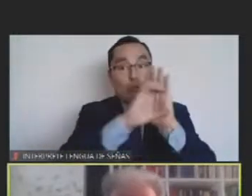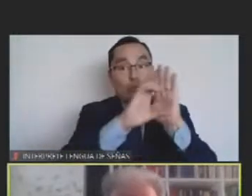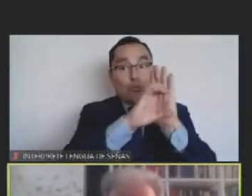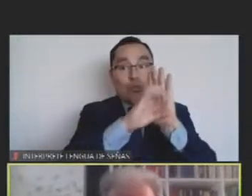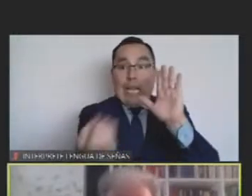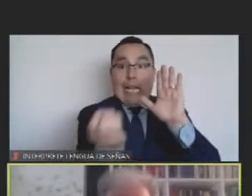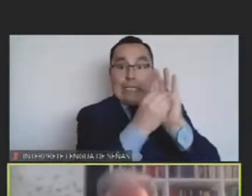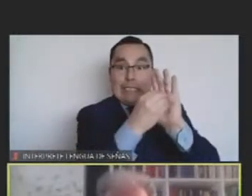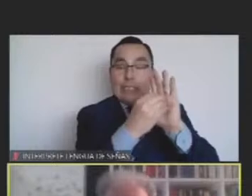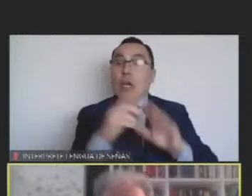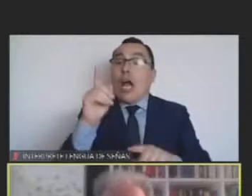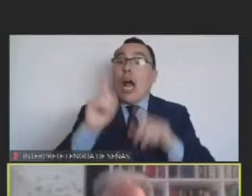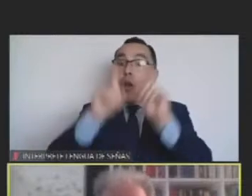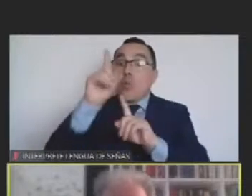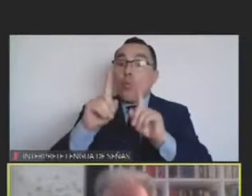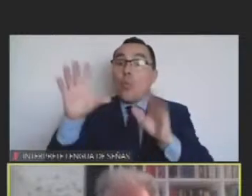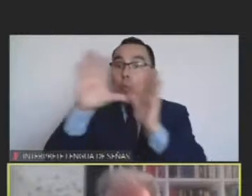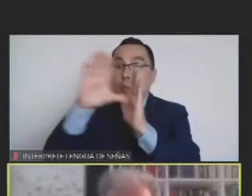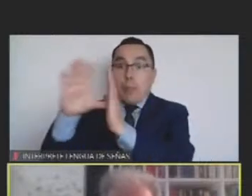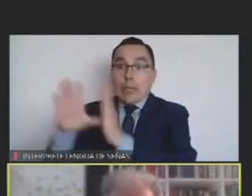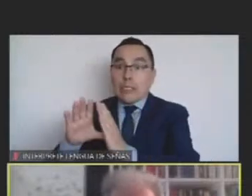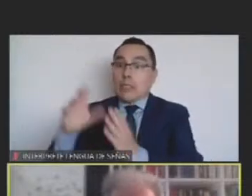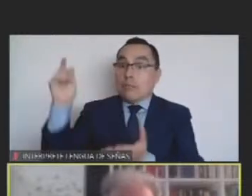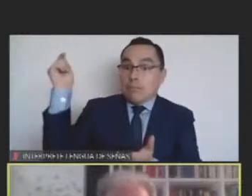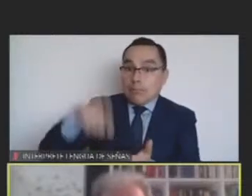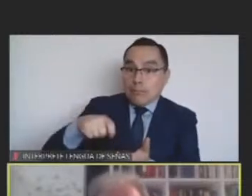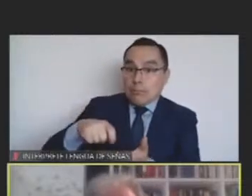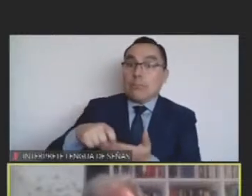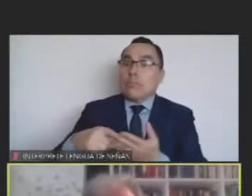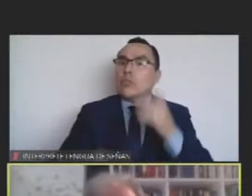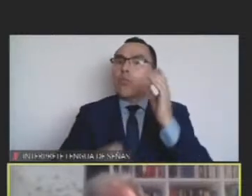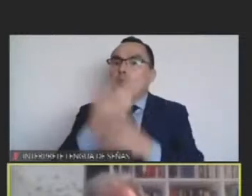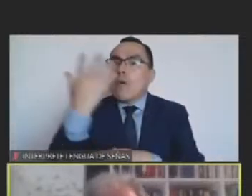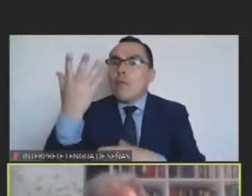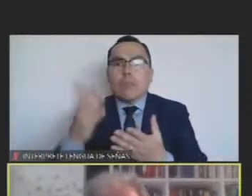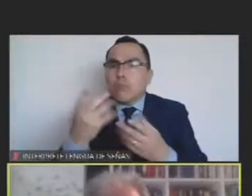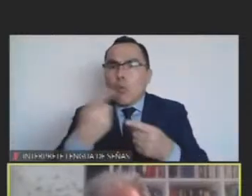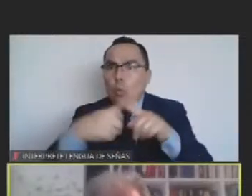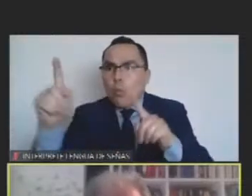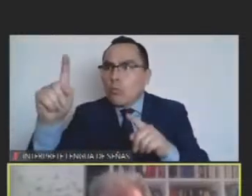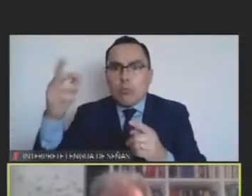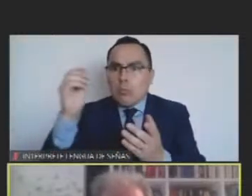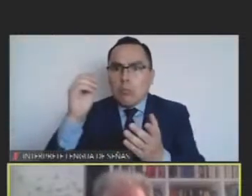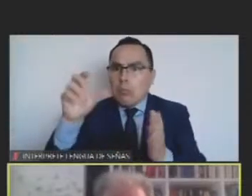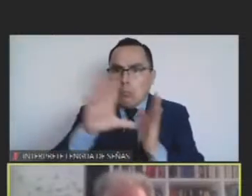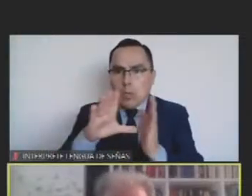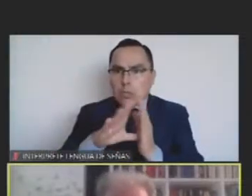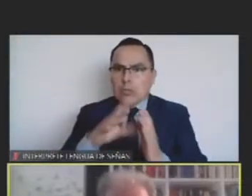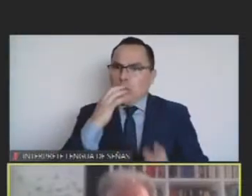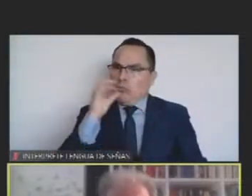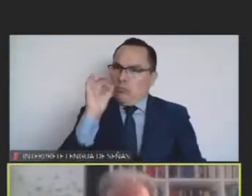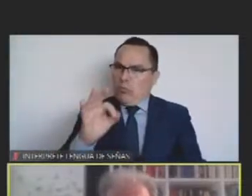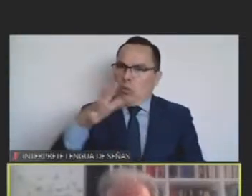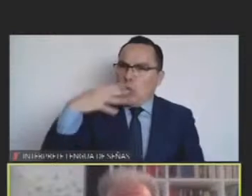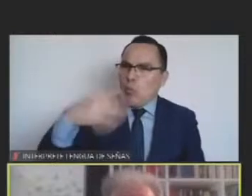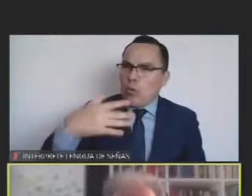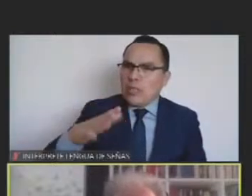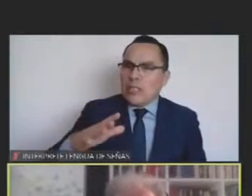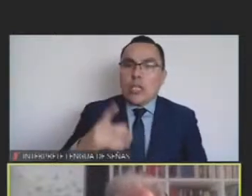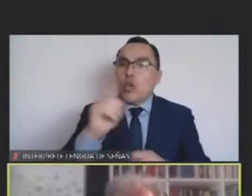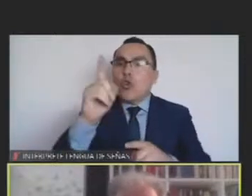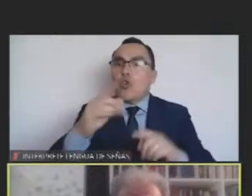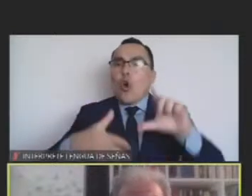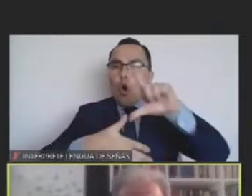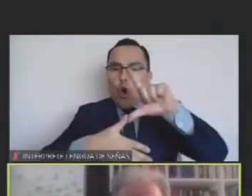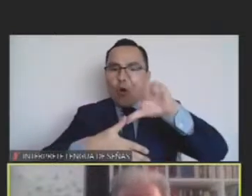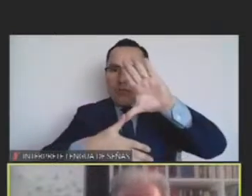fallos distintos en otros países, hay uno muy famoso del Reino Unido, parecido, en que lo que se dijo fue lo que importa no es el continente donde